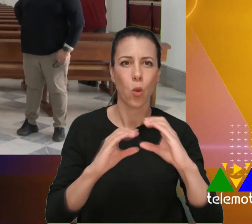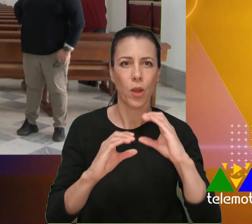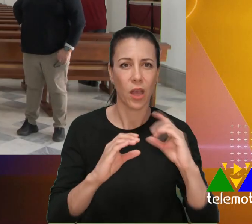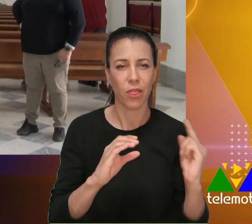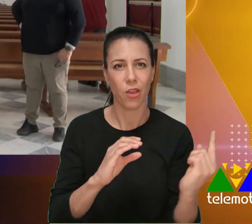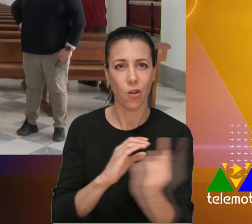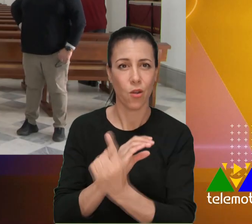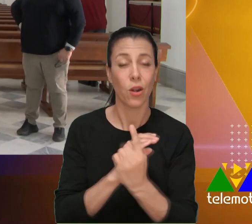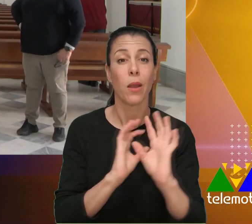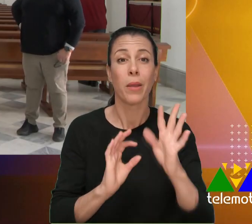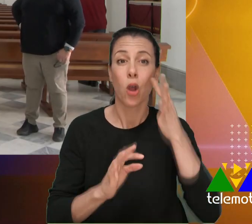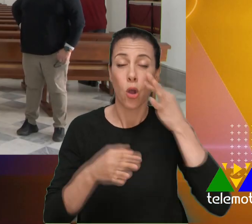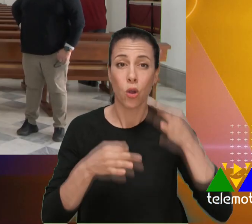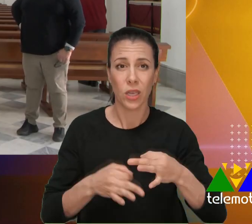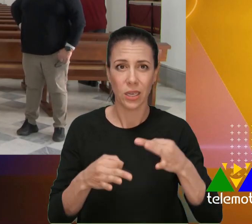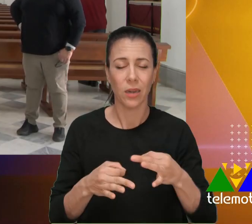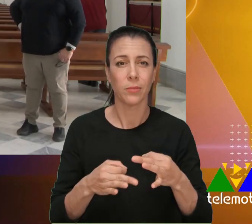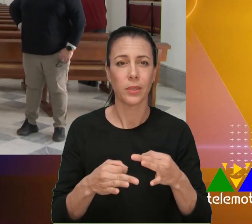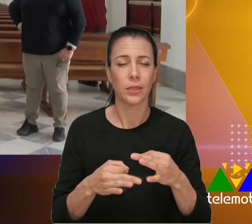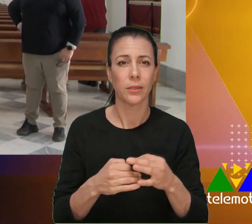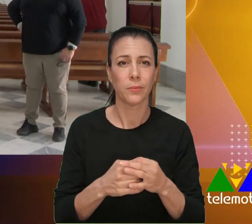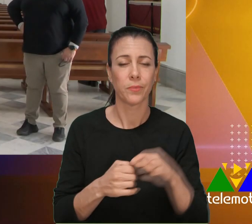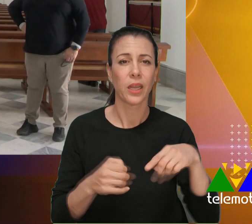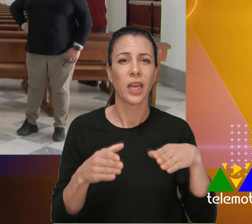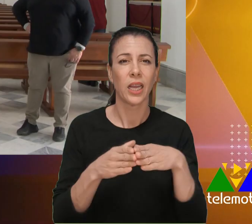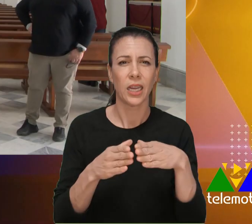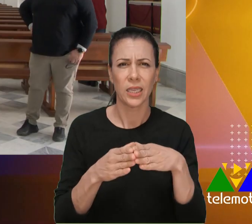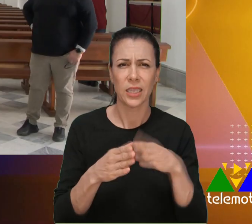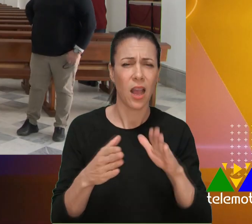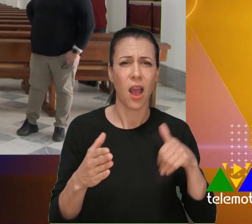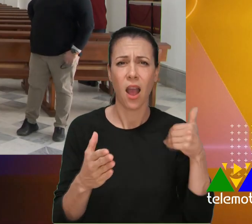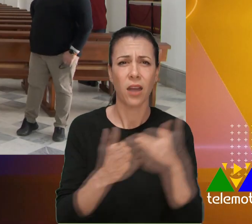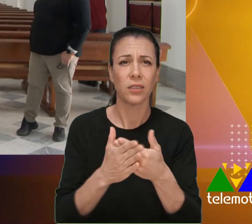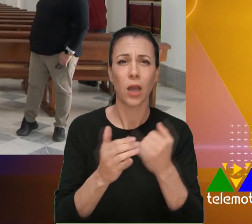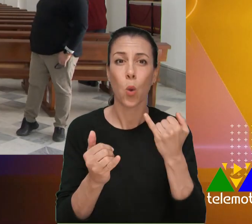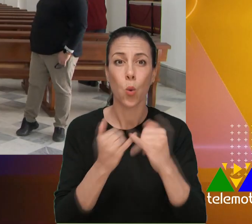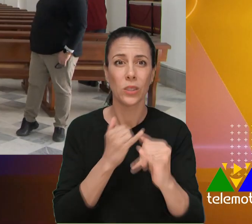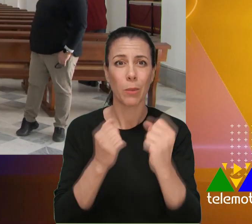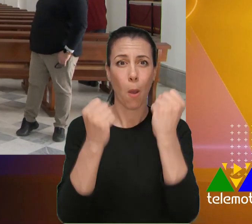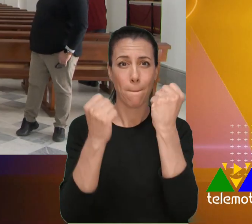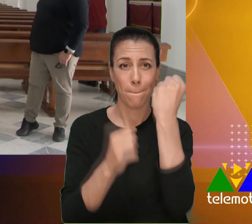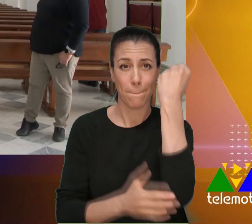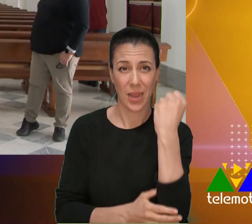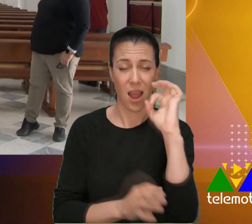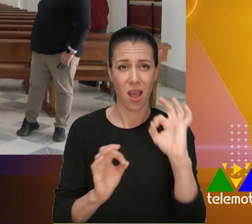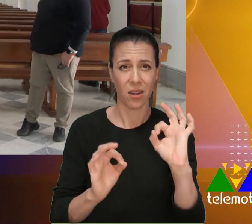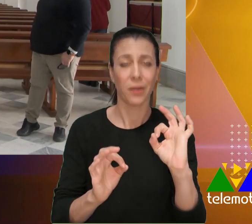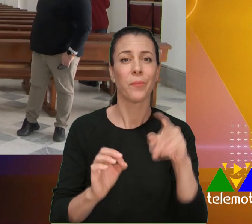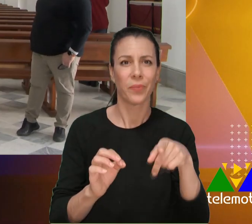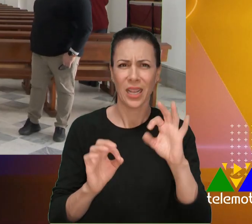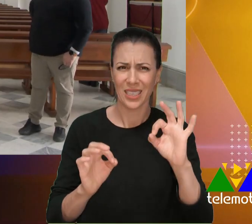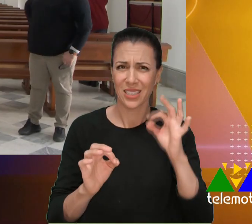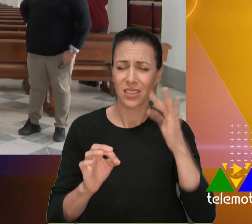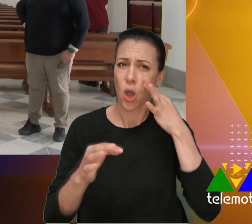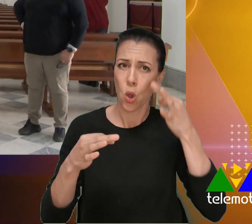capillas. Originariamente la iglesia llegaba hasta el último pilar que tenemos de ahí, esa es la iglesia